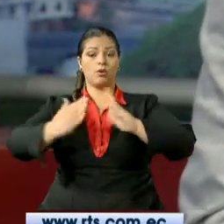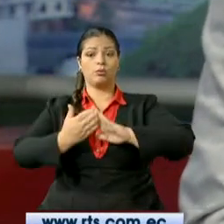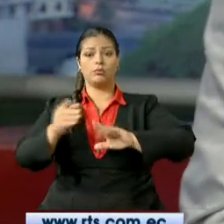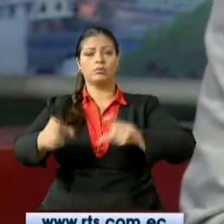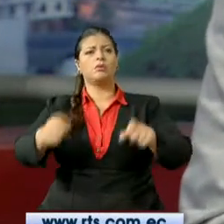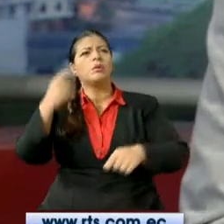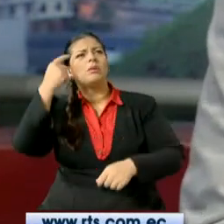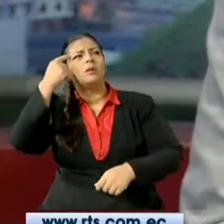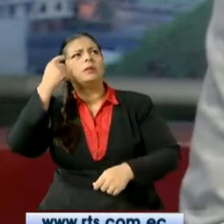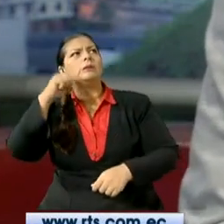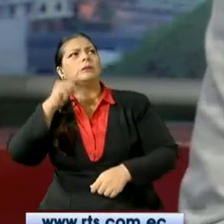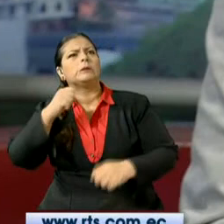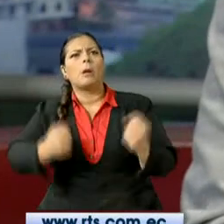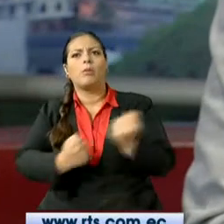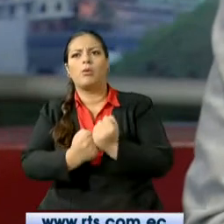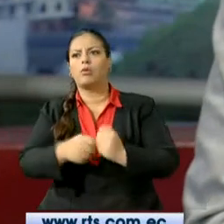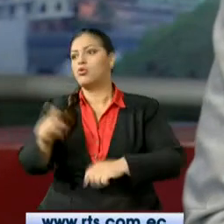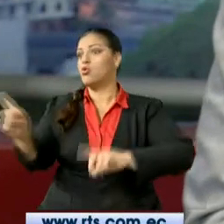este tema. Veamos.